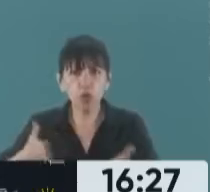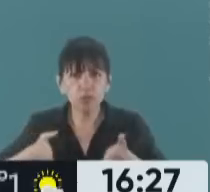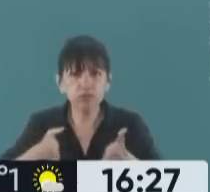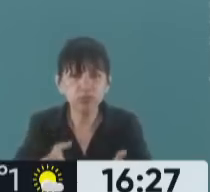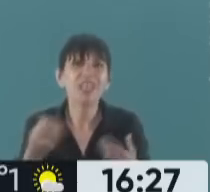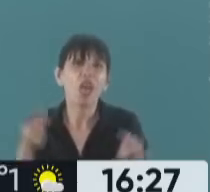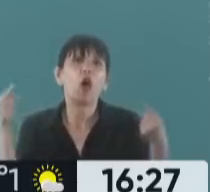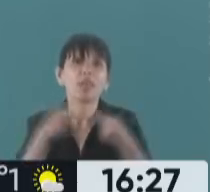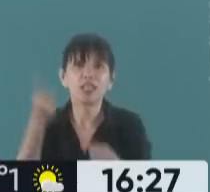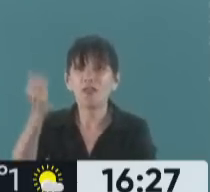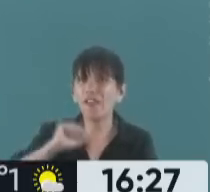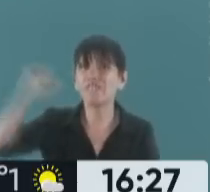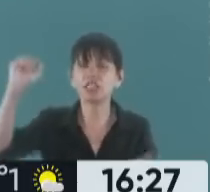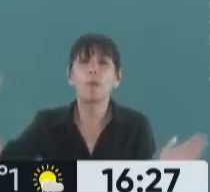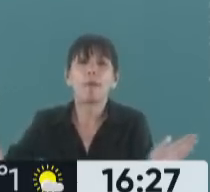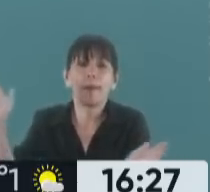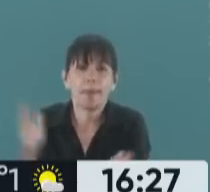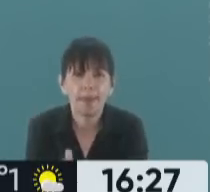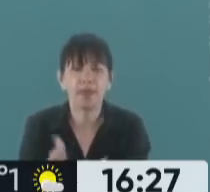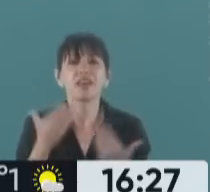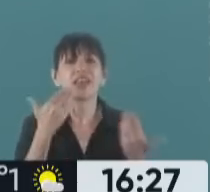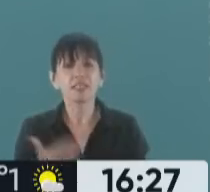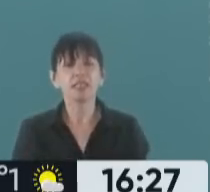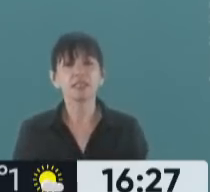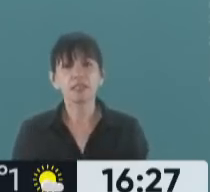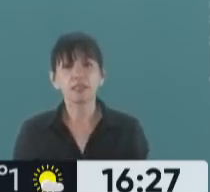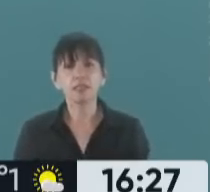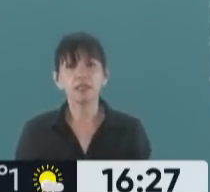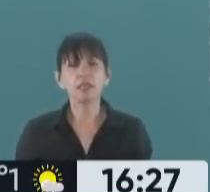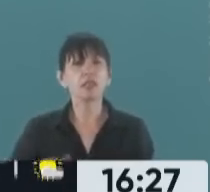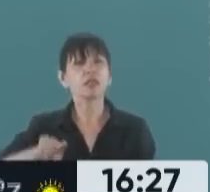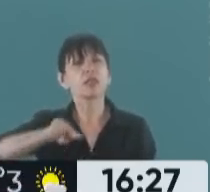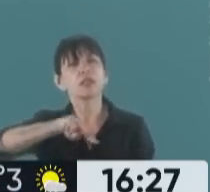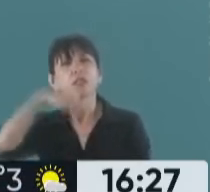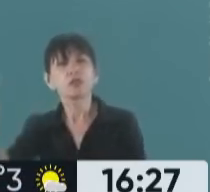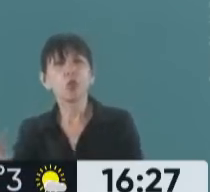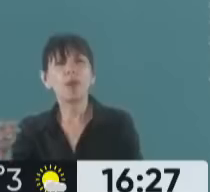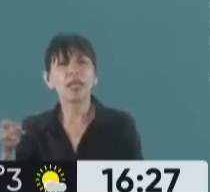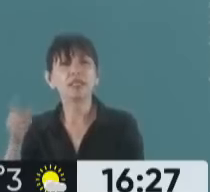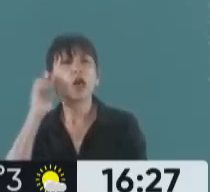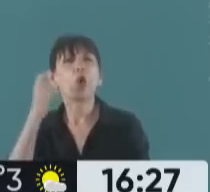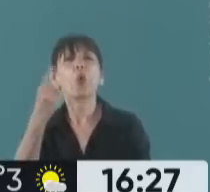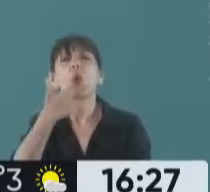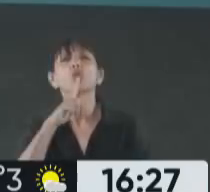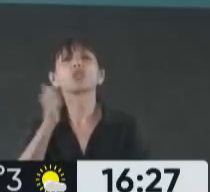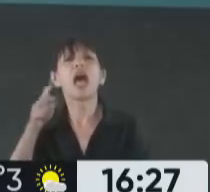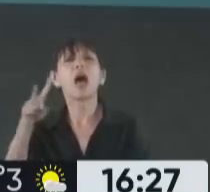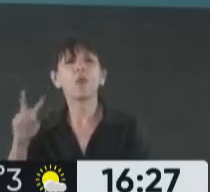descenso de la inflación. Gracias. Suplente Gustavo Abu Araujo. ¿Dónde está Gustavo? ¿Cómo